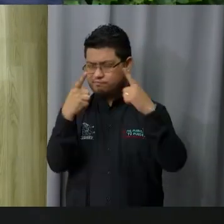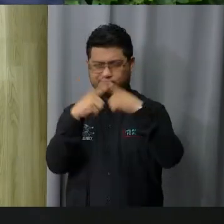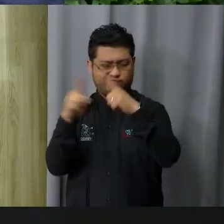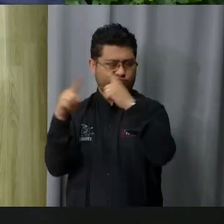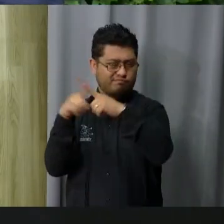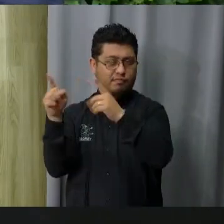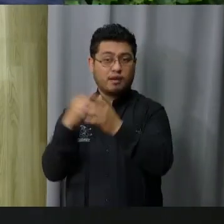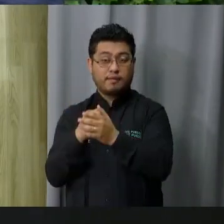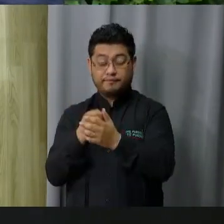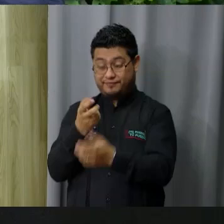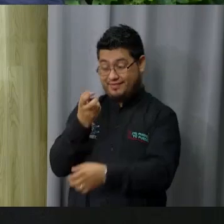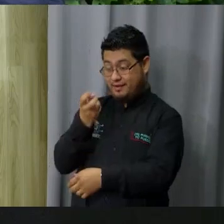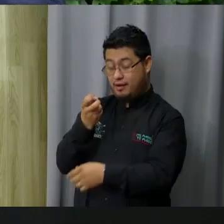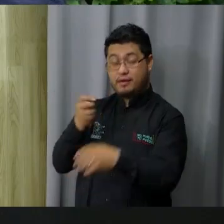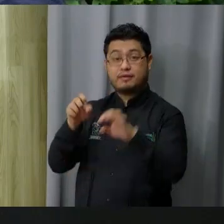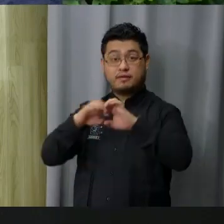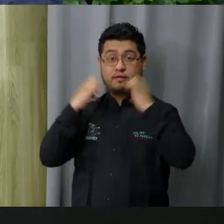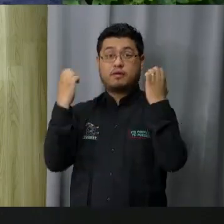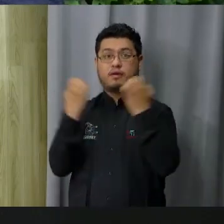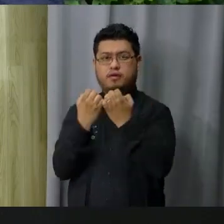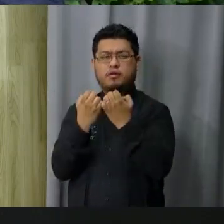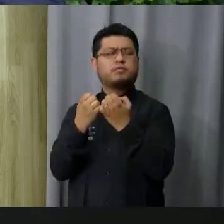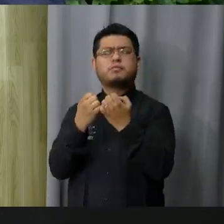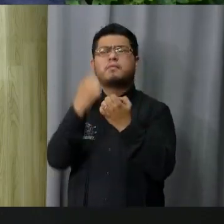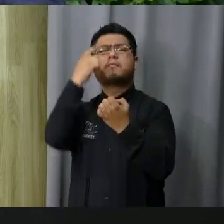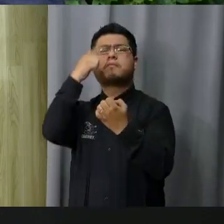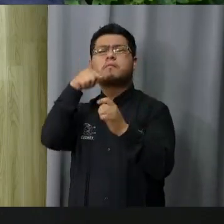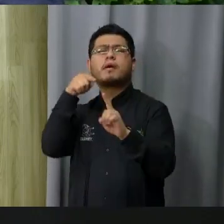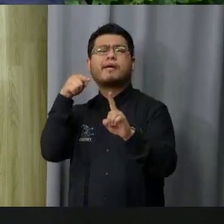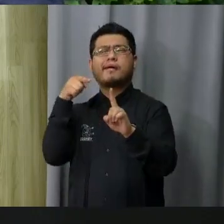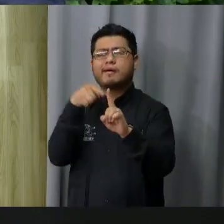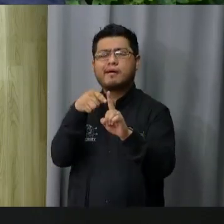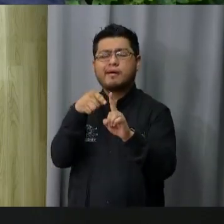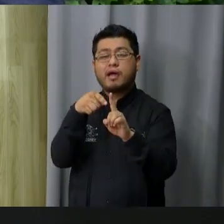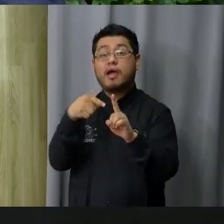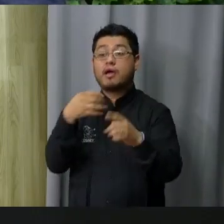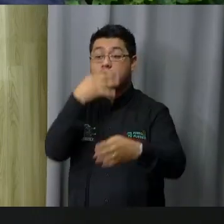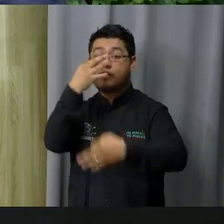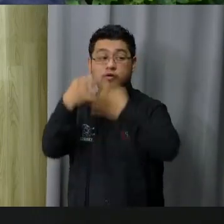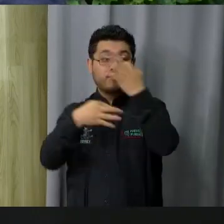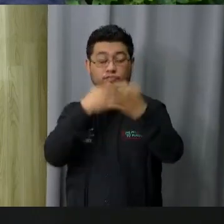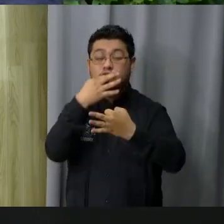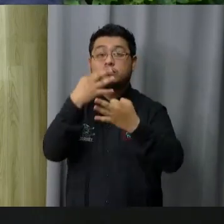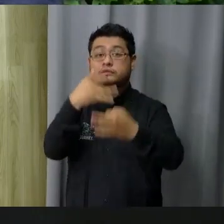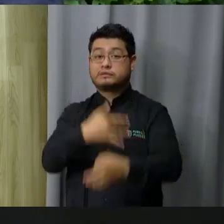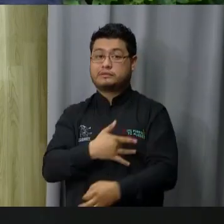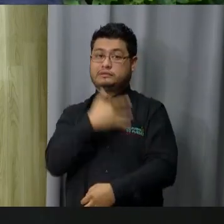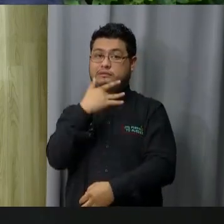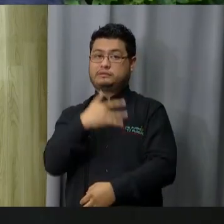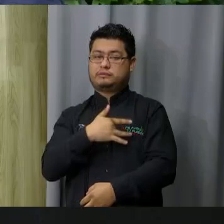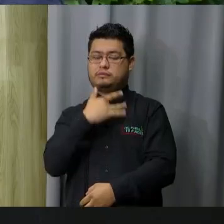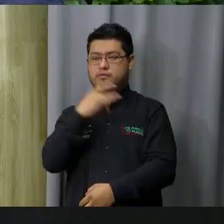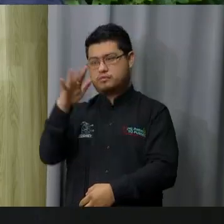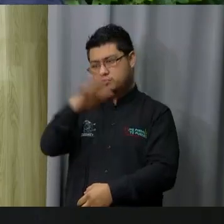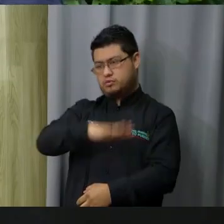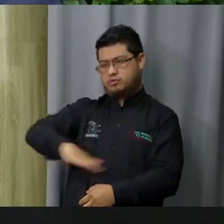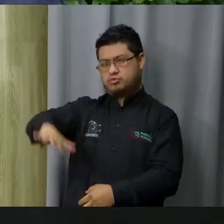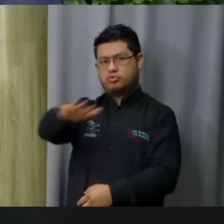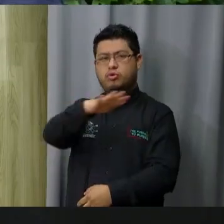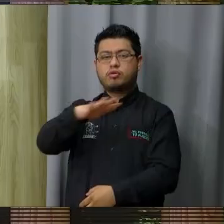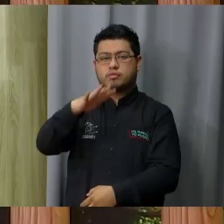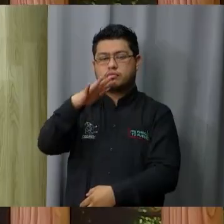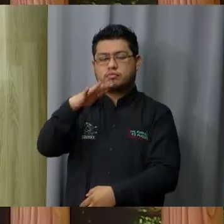alguna forma trata de sensibilizar a la familia en torno a las personas con discapacidad.